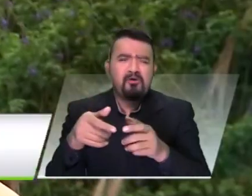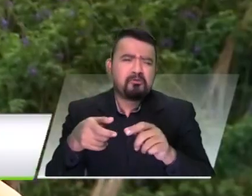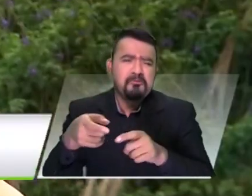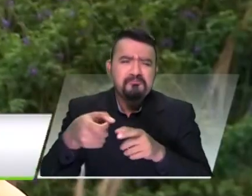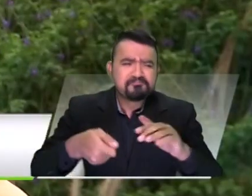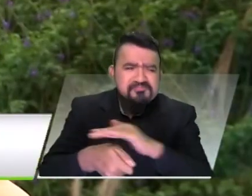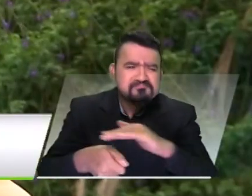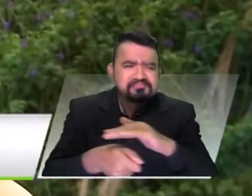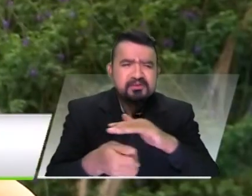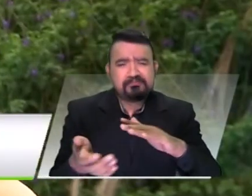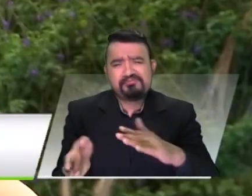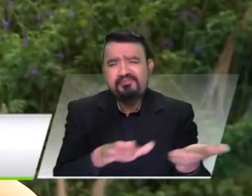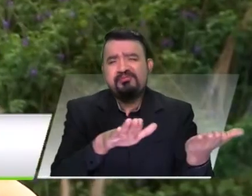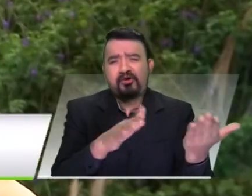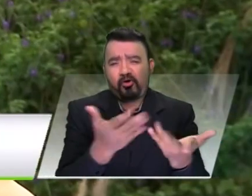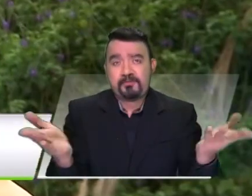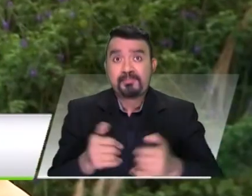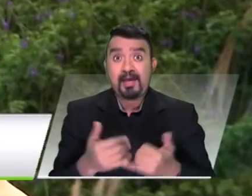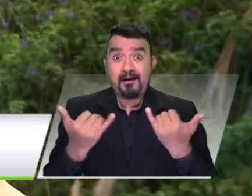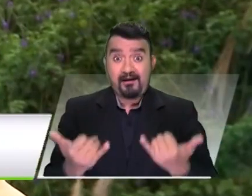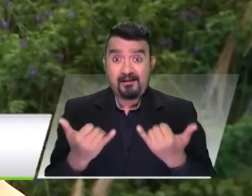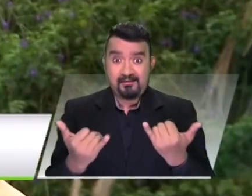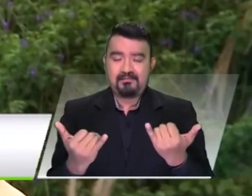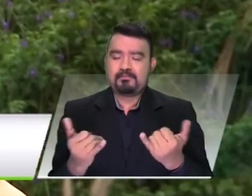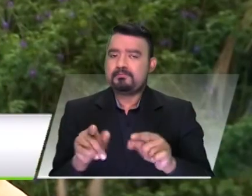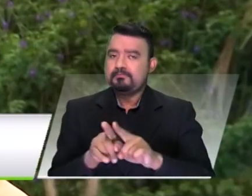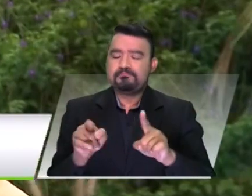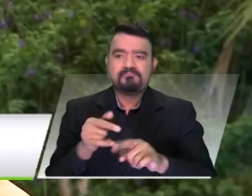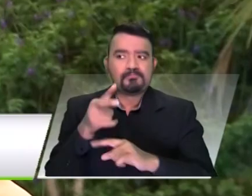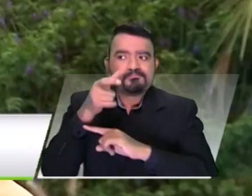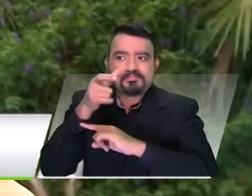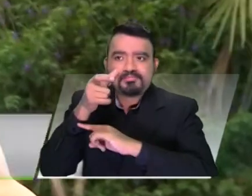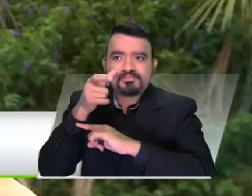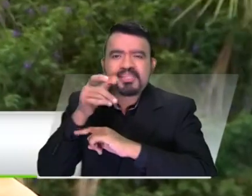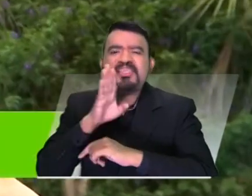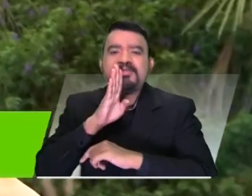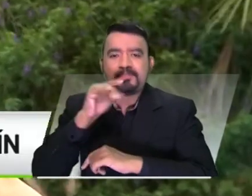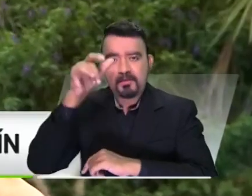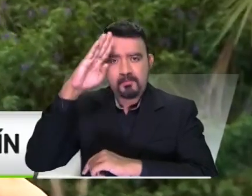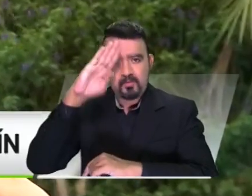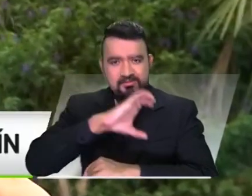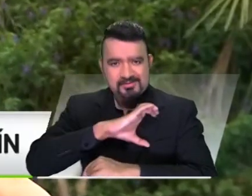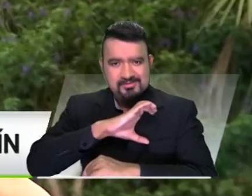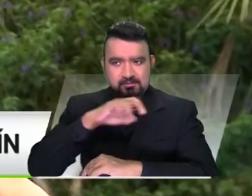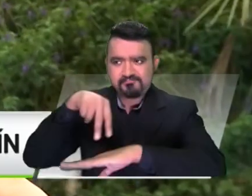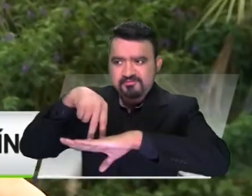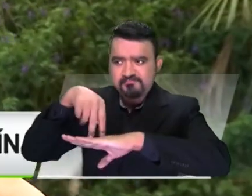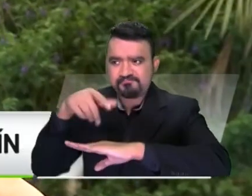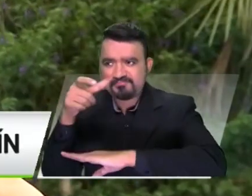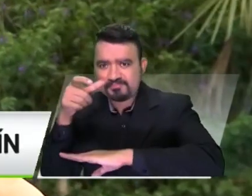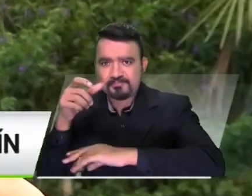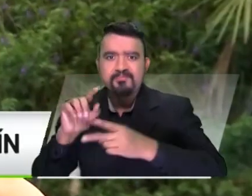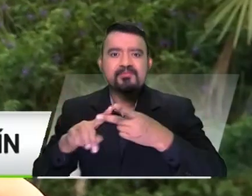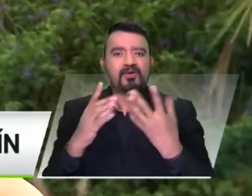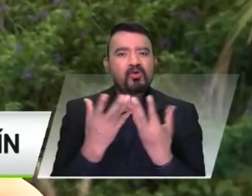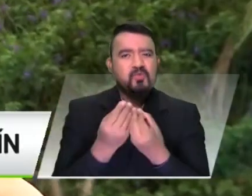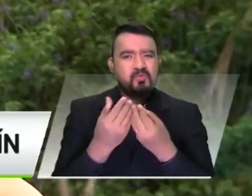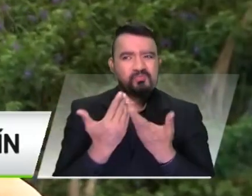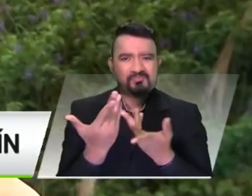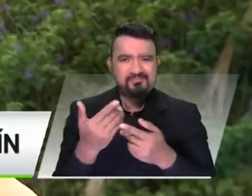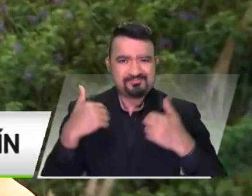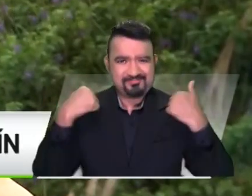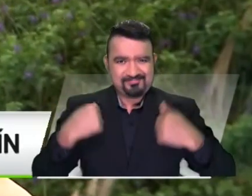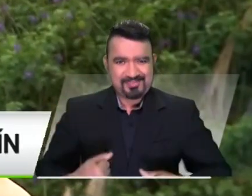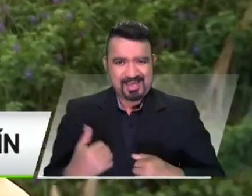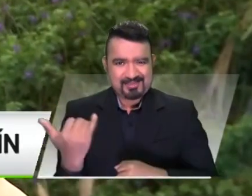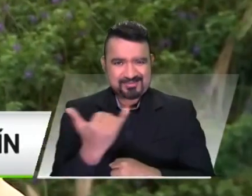que van a tener un control y una vigilancia permanente con presencia de policía, de la Subsecretaría de Espacio Público, de Movilidad, de